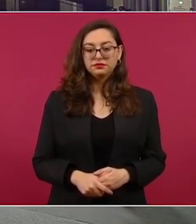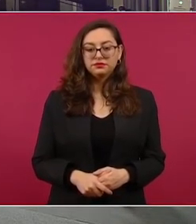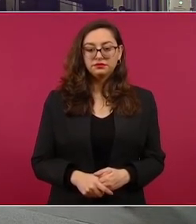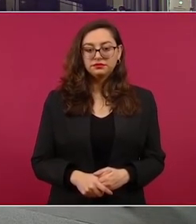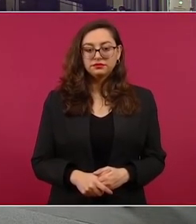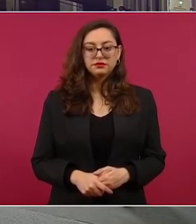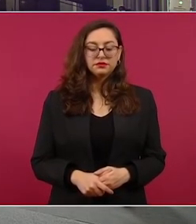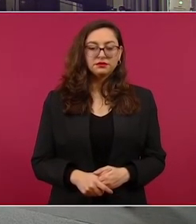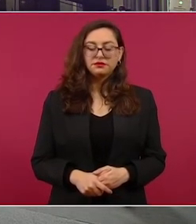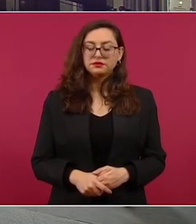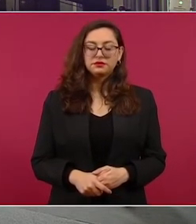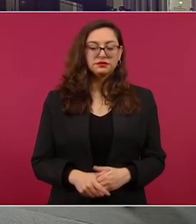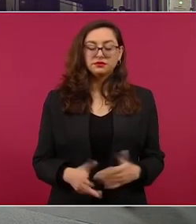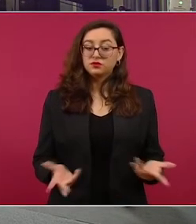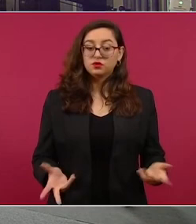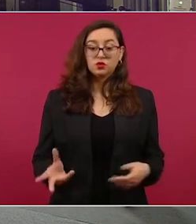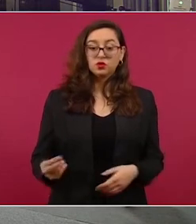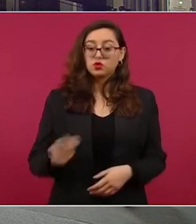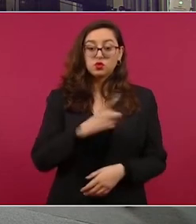porque la condena